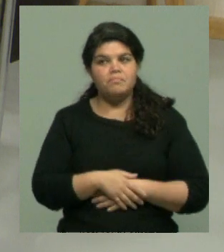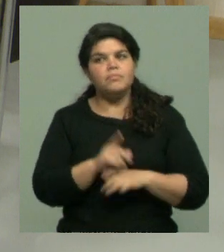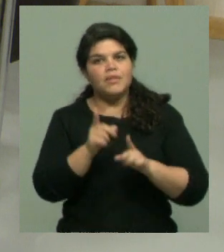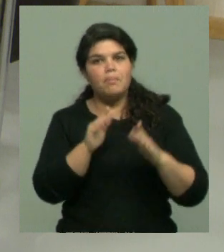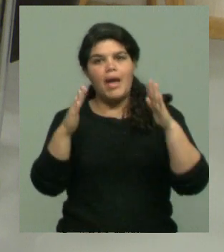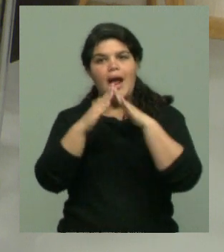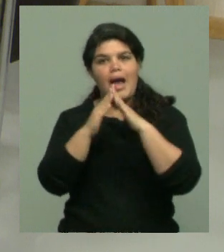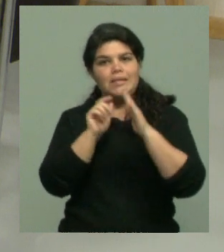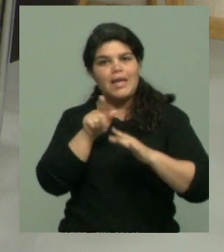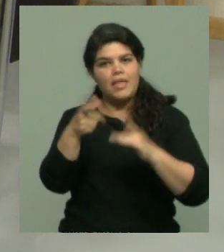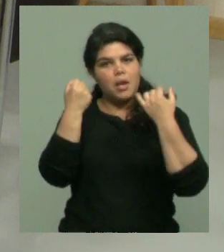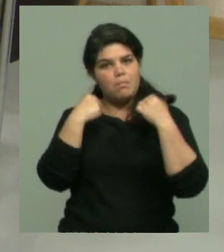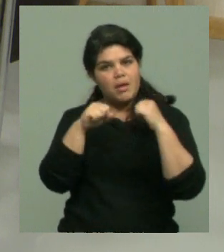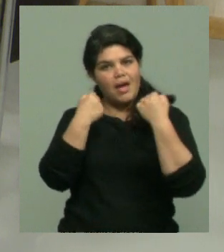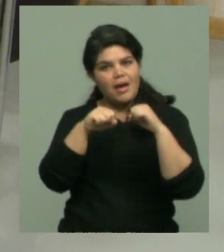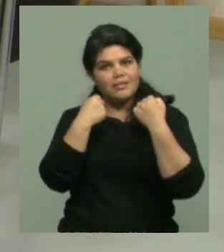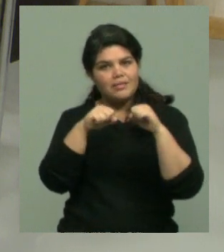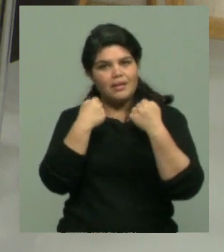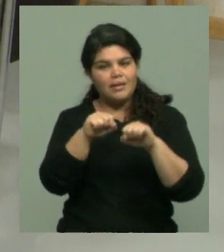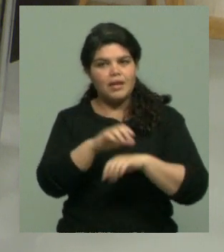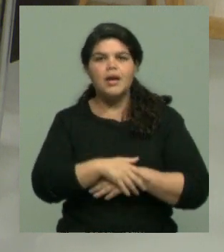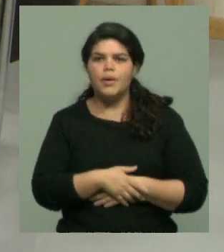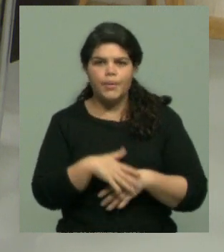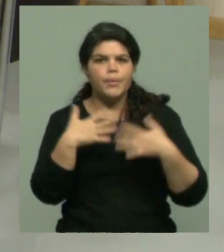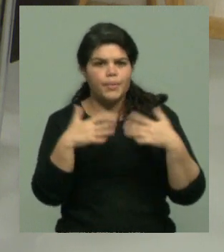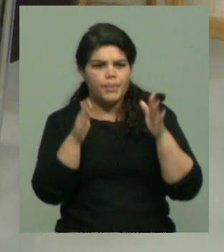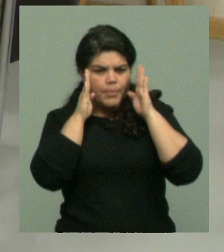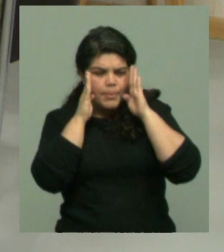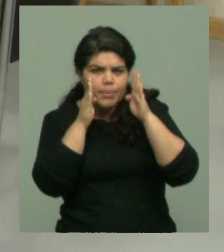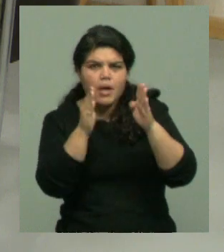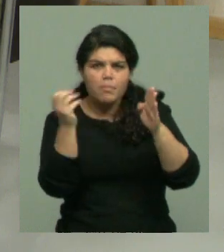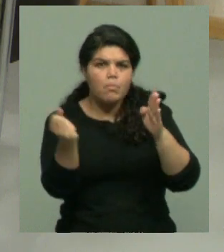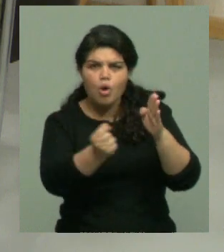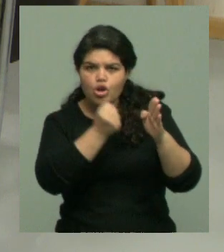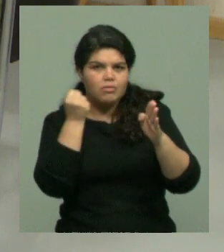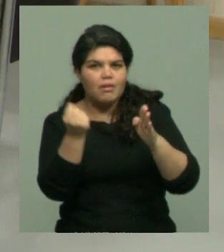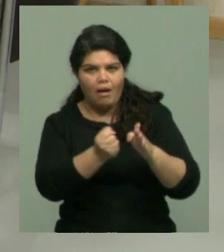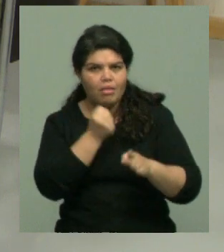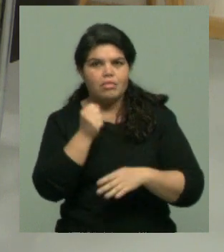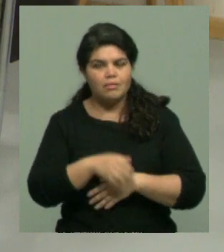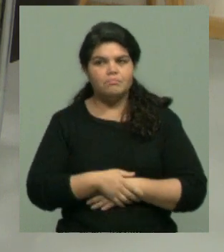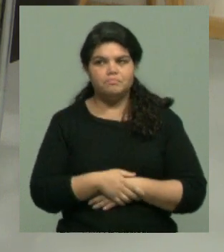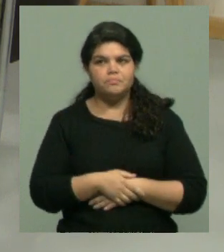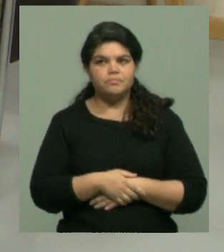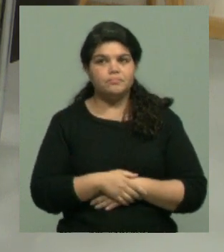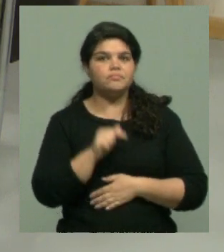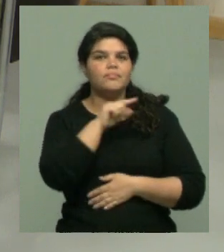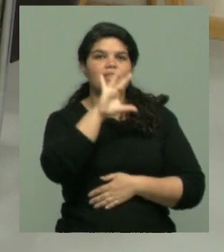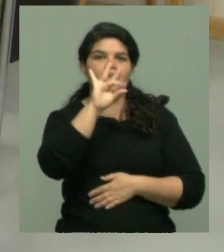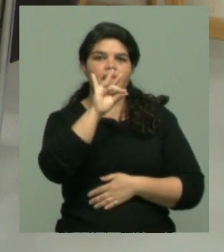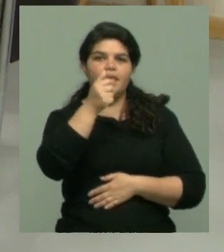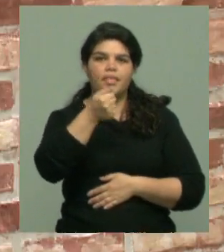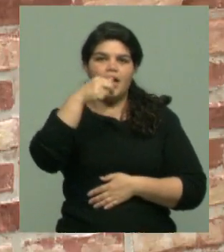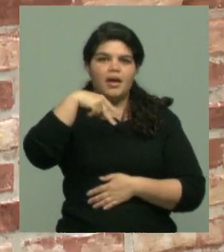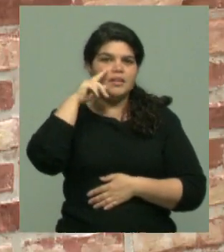también practicaba en su casa. La verdad que le ha dado muchísima importancia, para él es un momento muy importante. Bueno, Daniel, ¿cómo ha